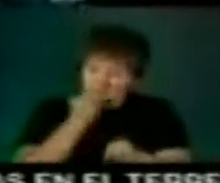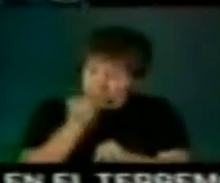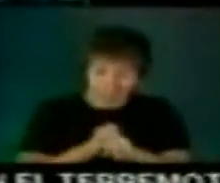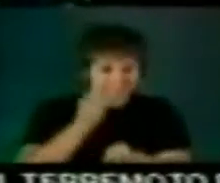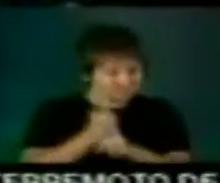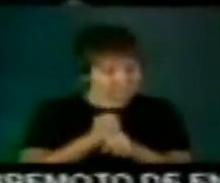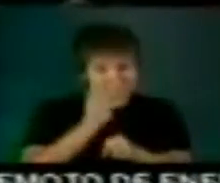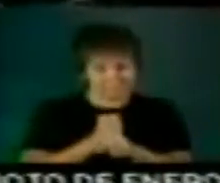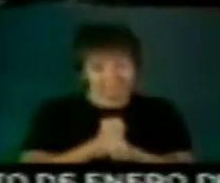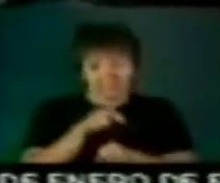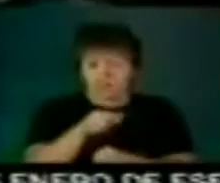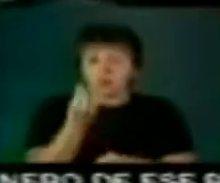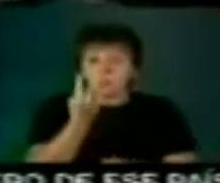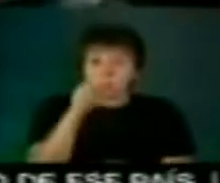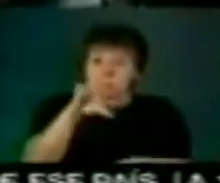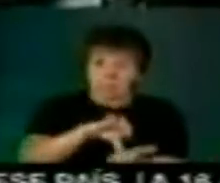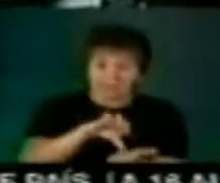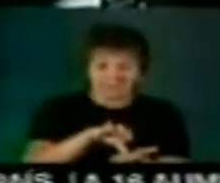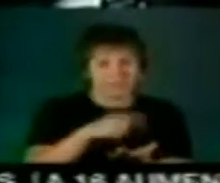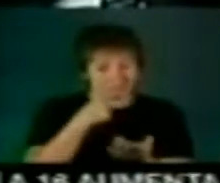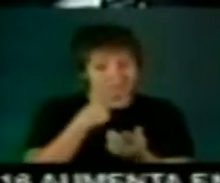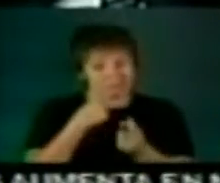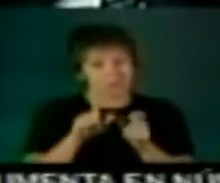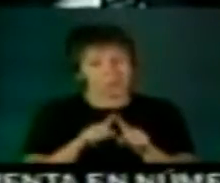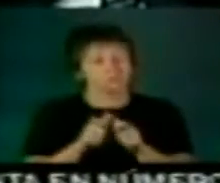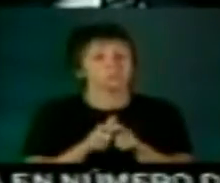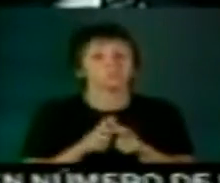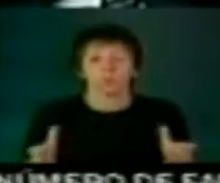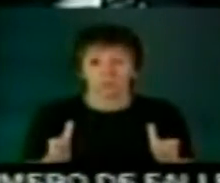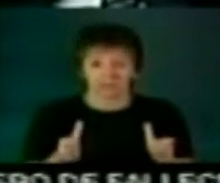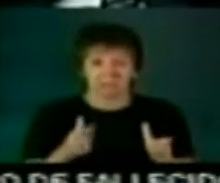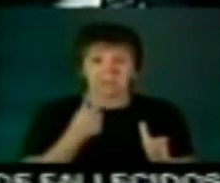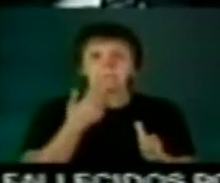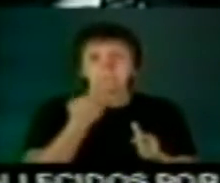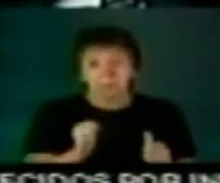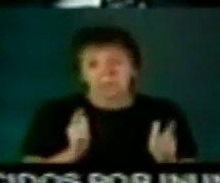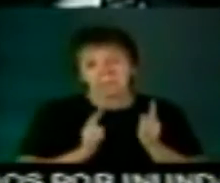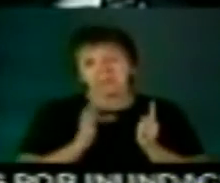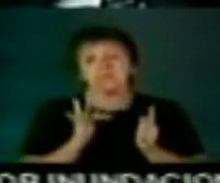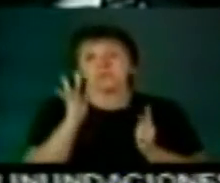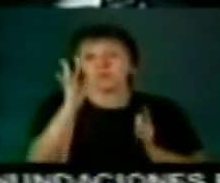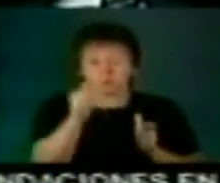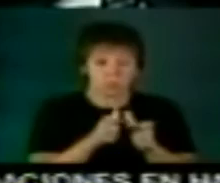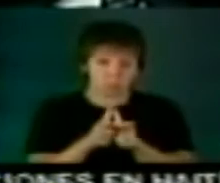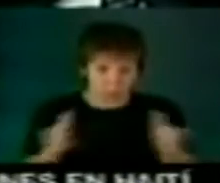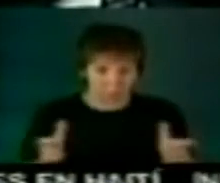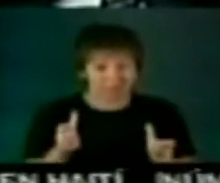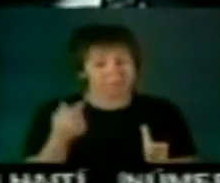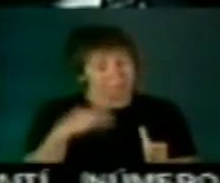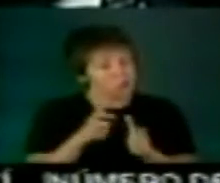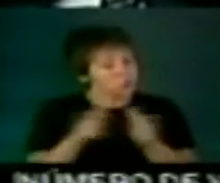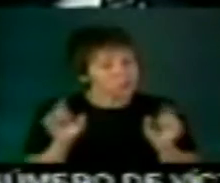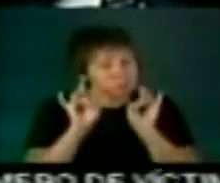Tal vez como país hemos tenido suerte, que la sigamos teniendo, pero a la suerte hay que ayudarla.